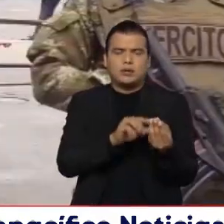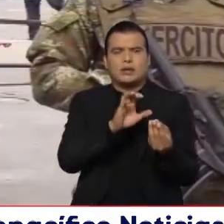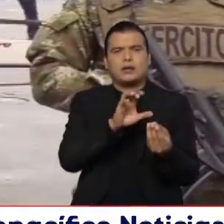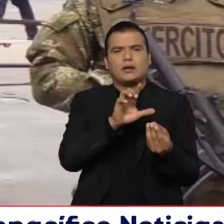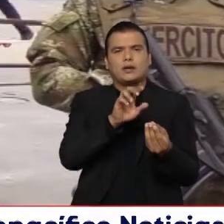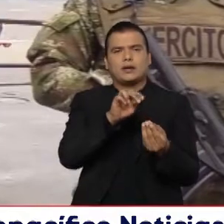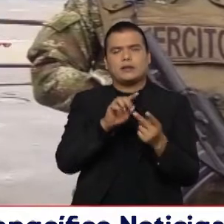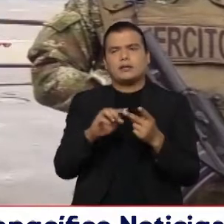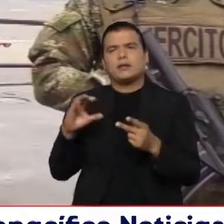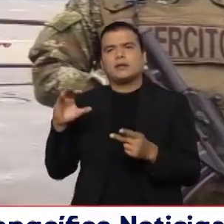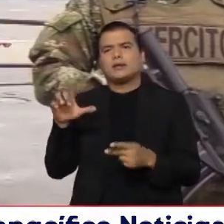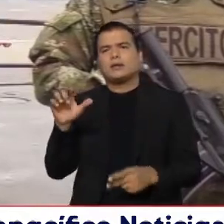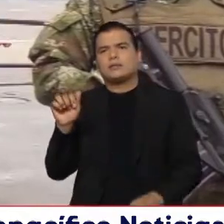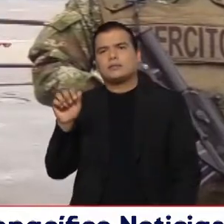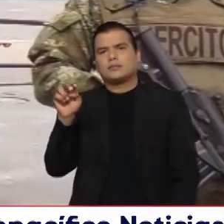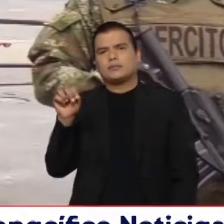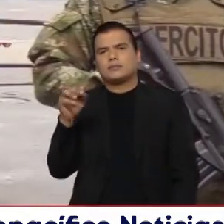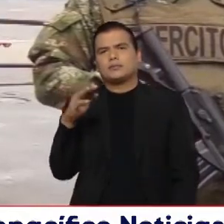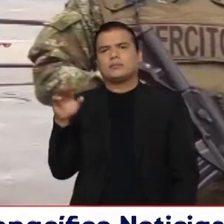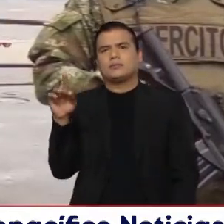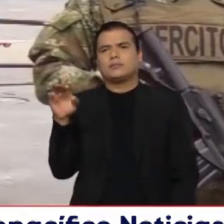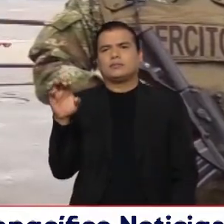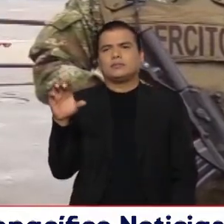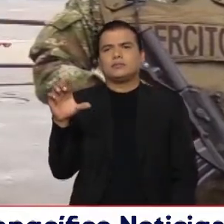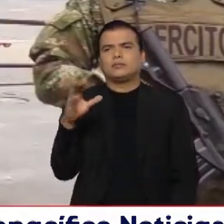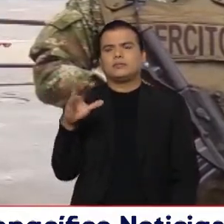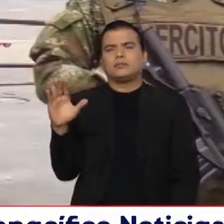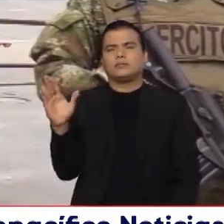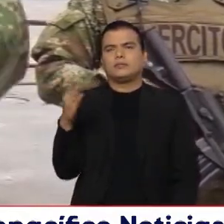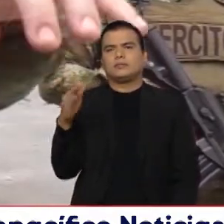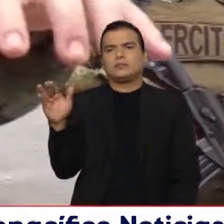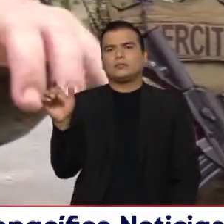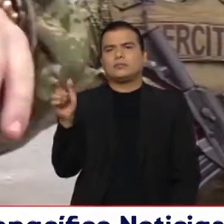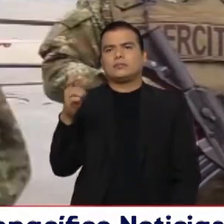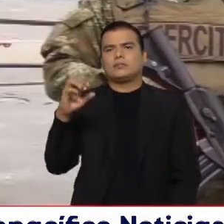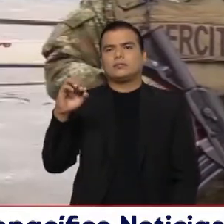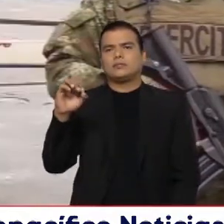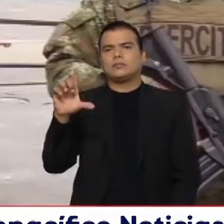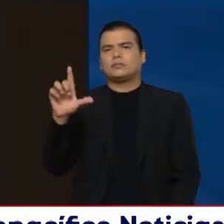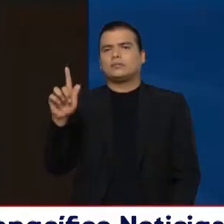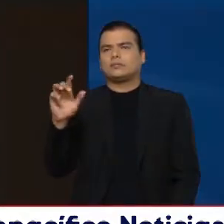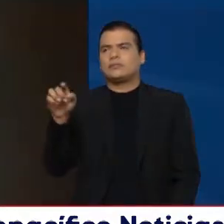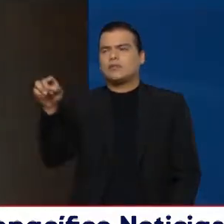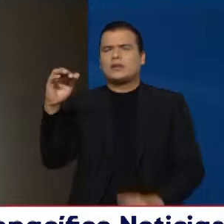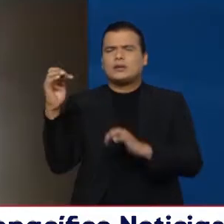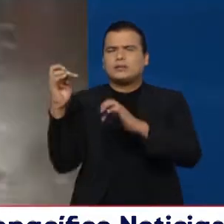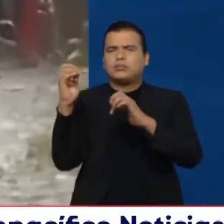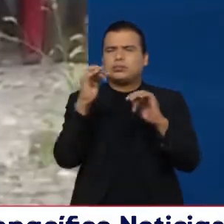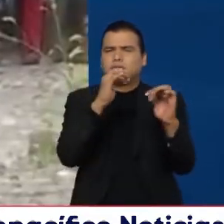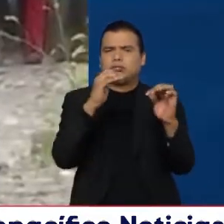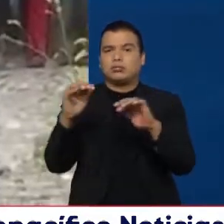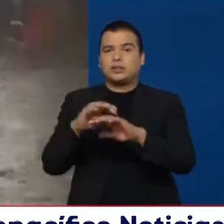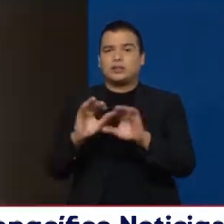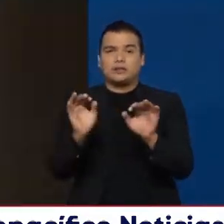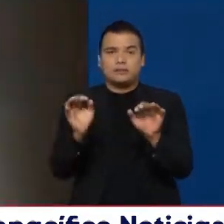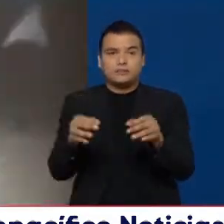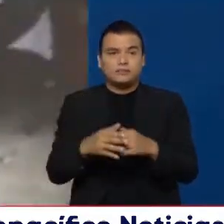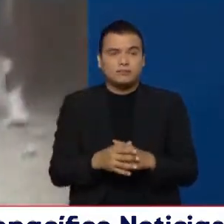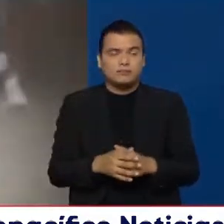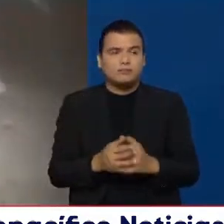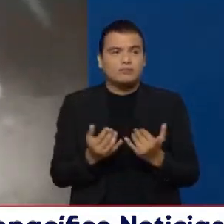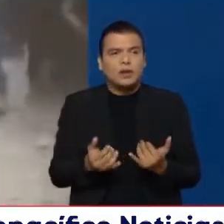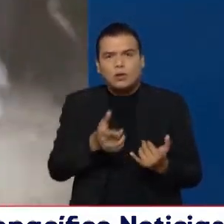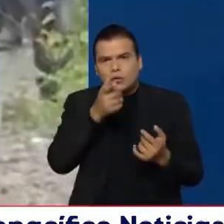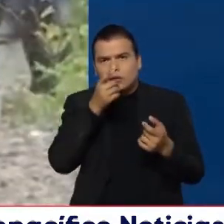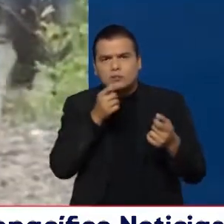y del Clan del Golfo por territorio para esas economías ilegales saliendo hacia el Pacífico. Operativos y patrullajes fueron redoblados